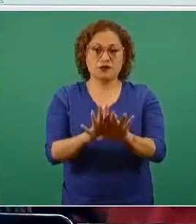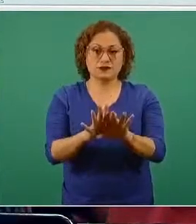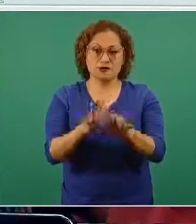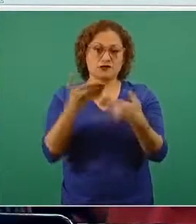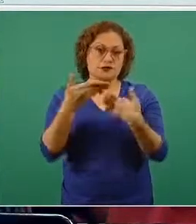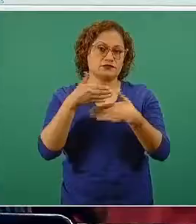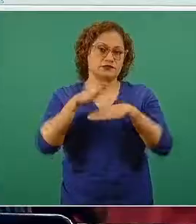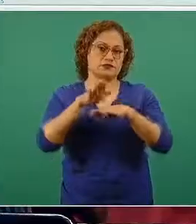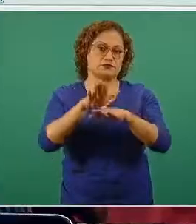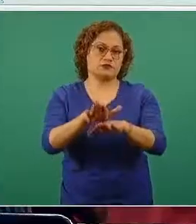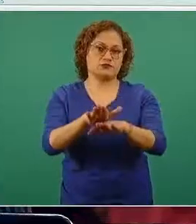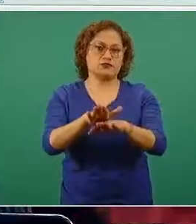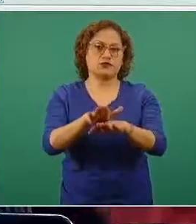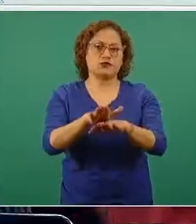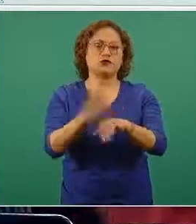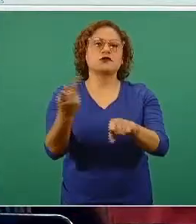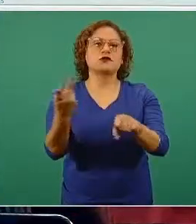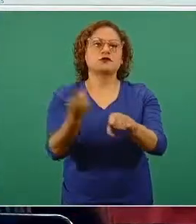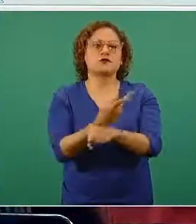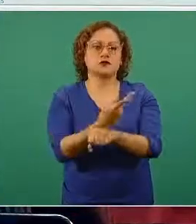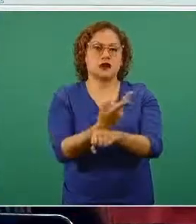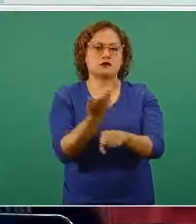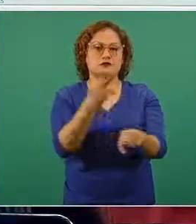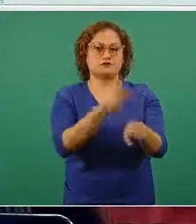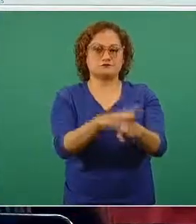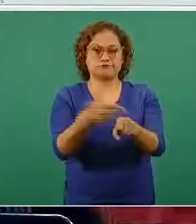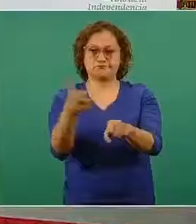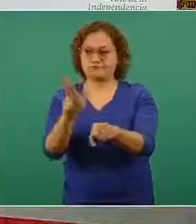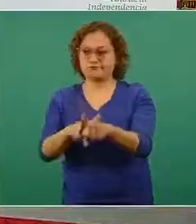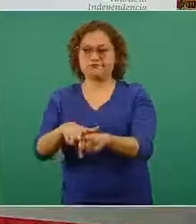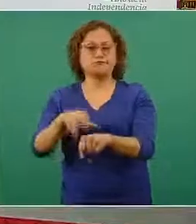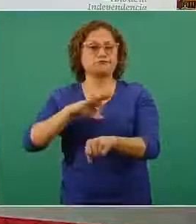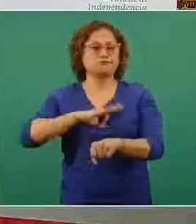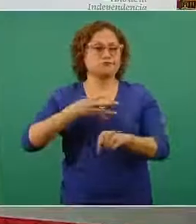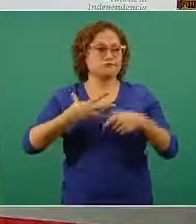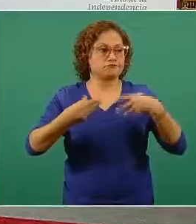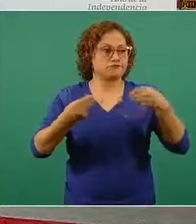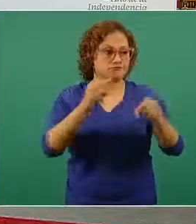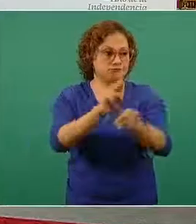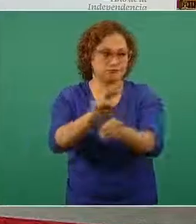referente a el comportamiento de la vigilancia epidemiológica.